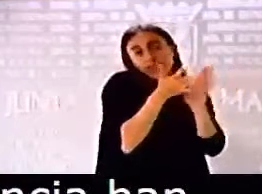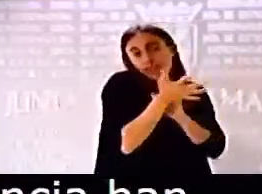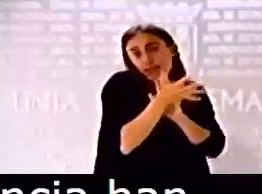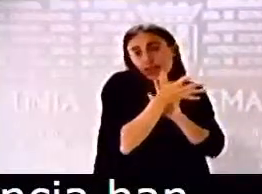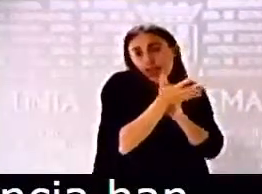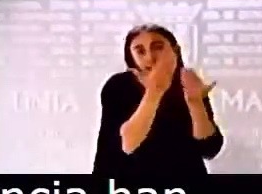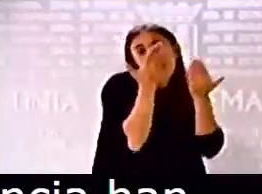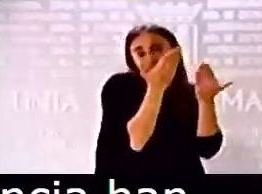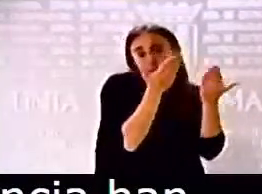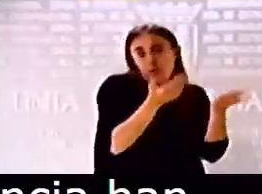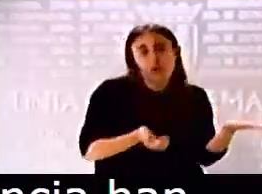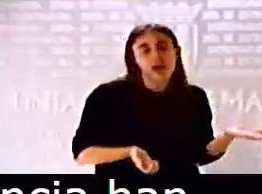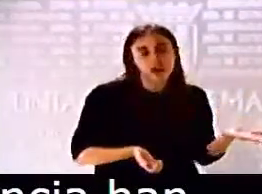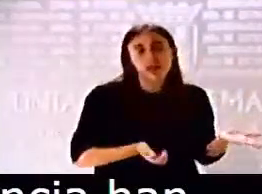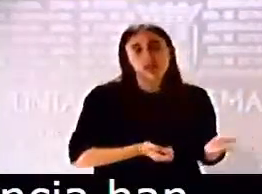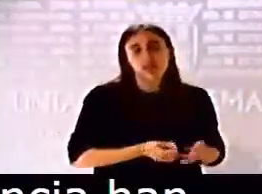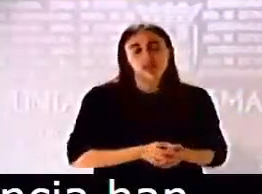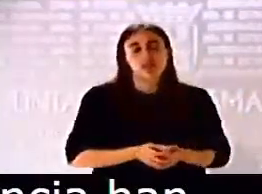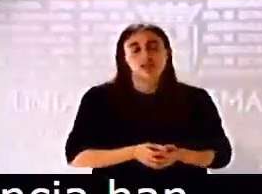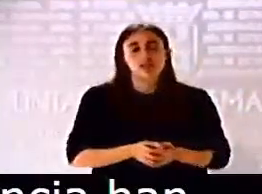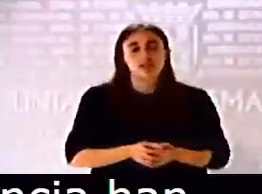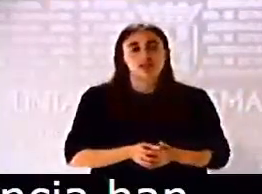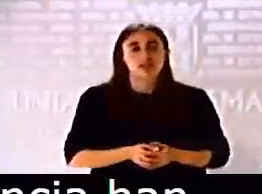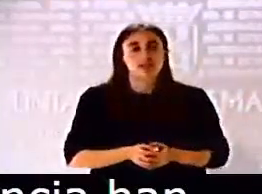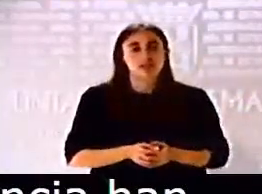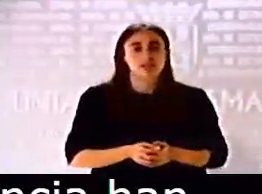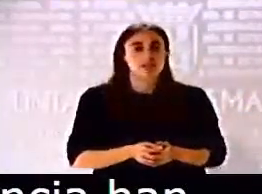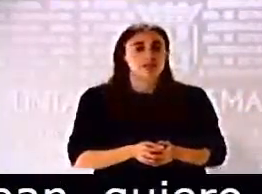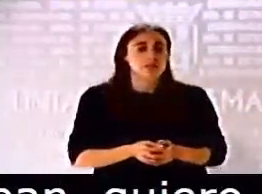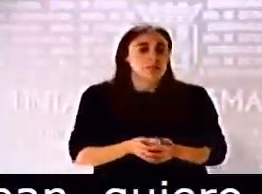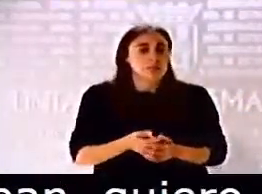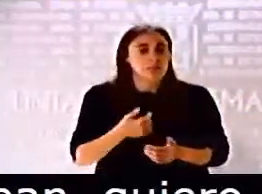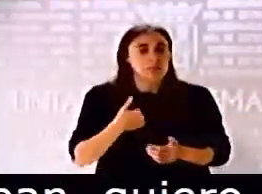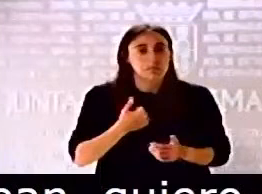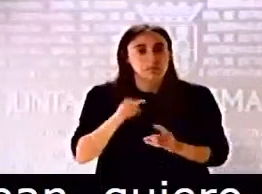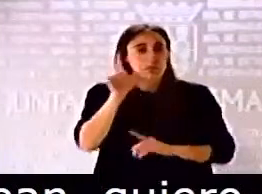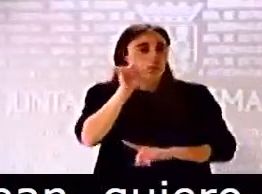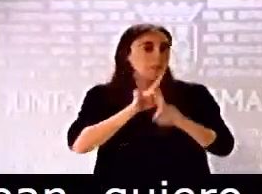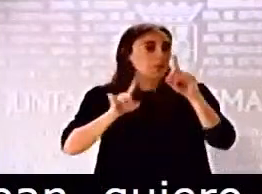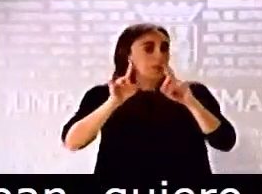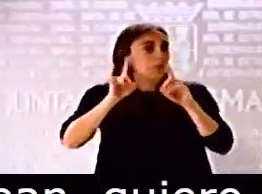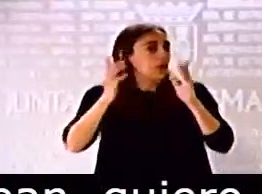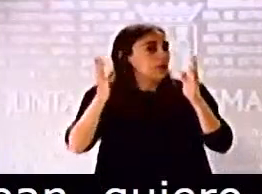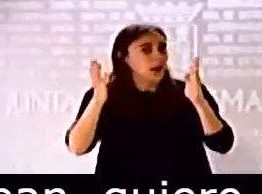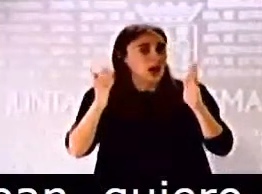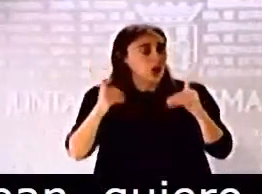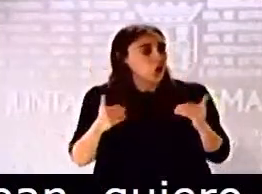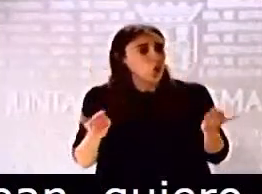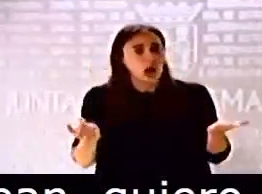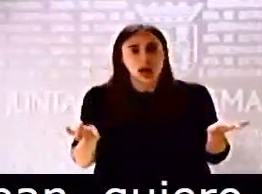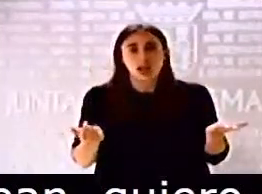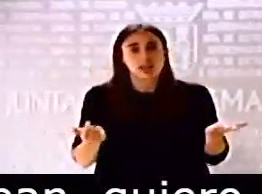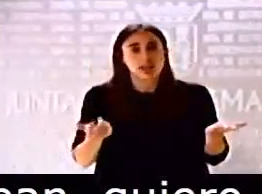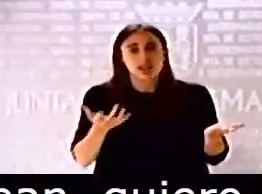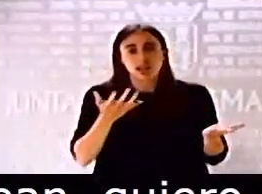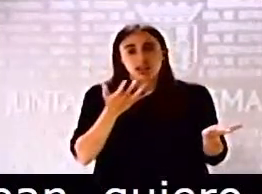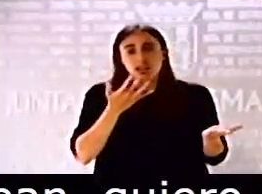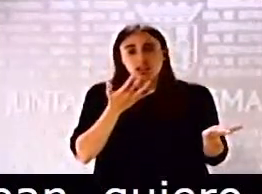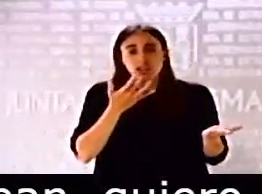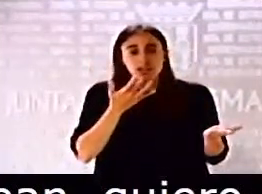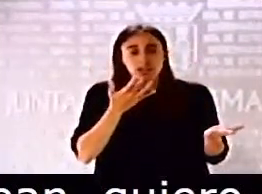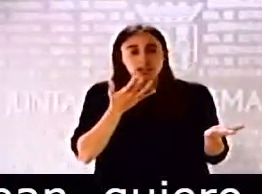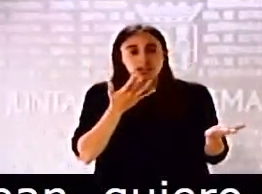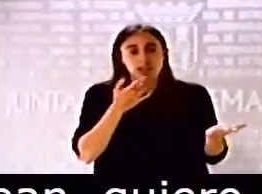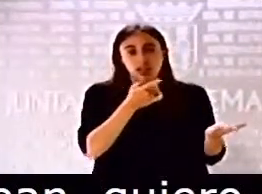no tengo ninguna dificultad en en atender a